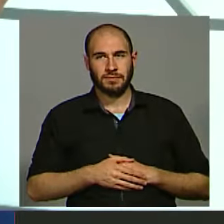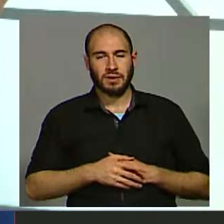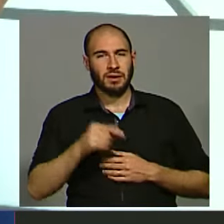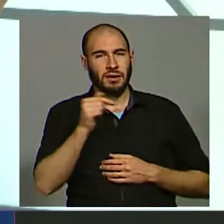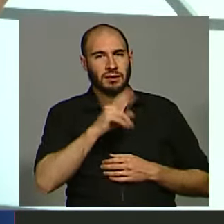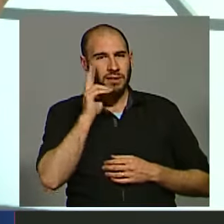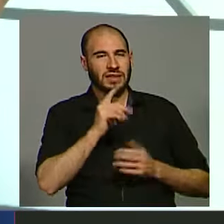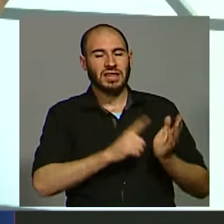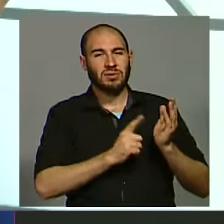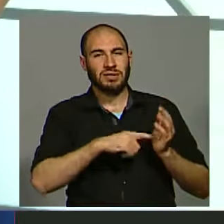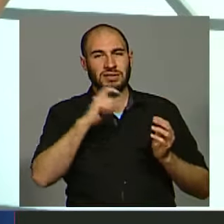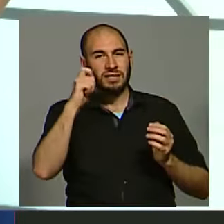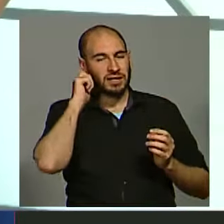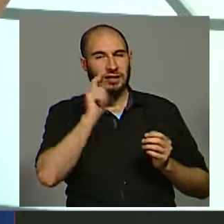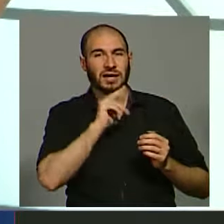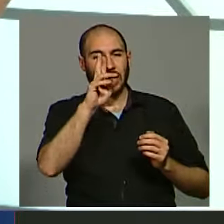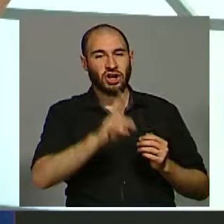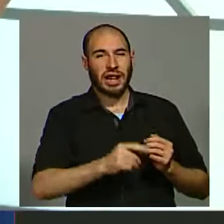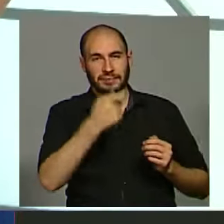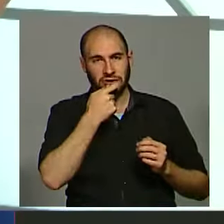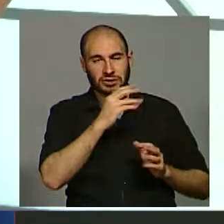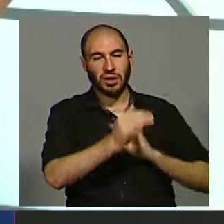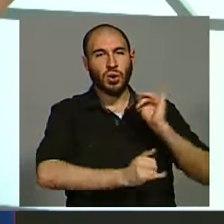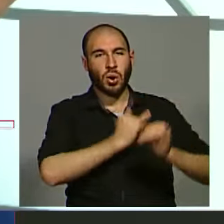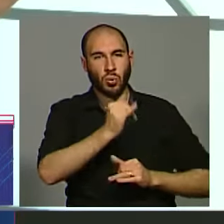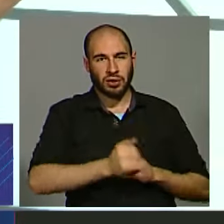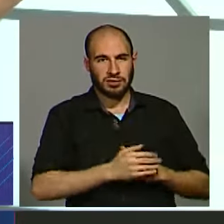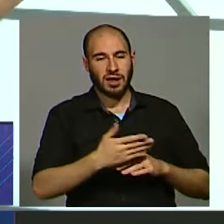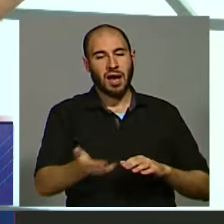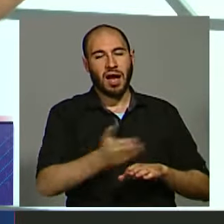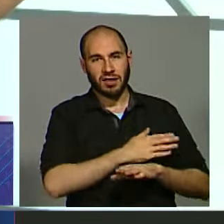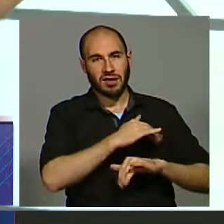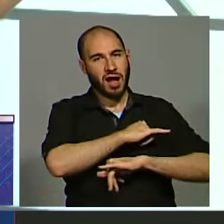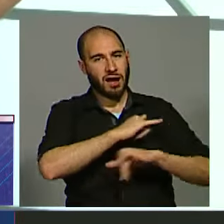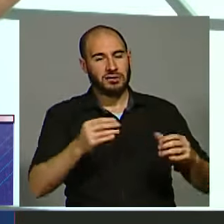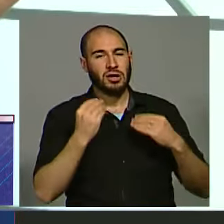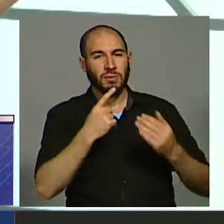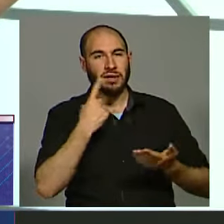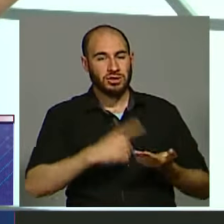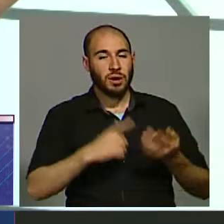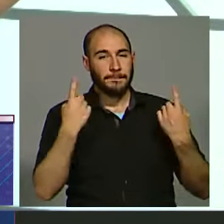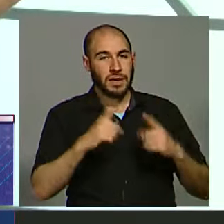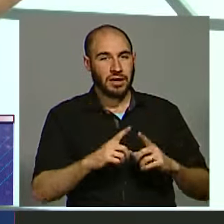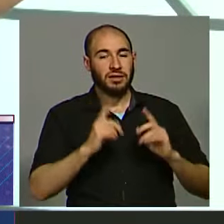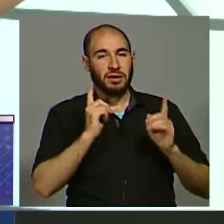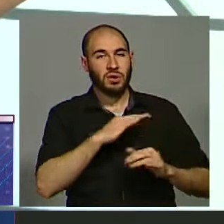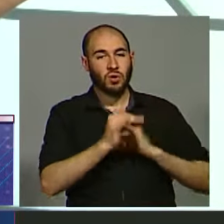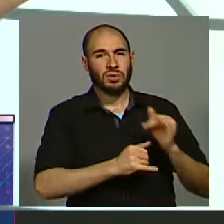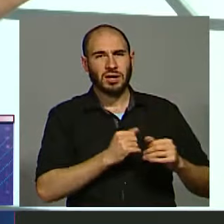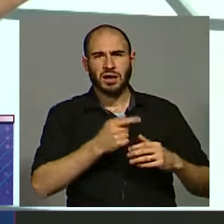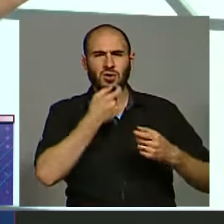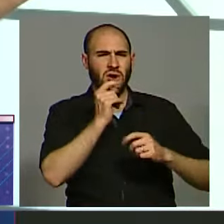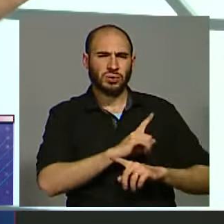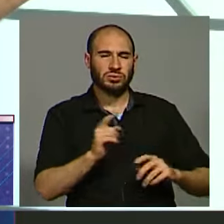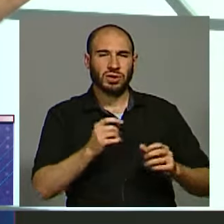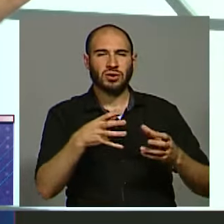Ahí veíamos al titular de la CGT Regional Mendoza hablando justamente y anticipando cómo va a ser la medida de fuerza, pero además hablando de la disconformidad